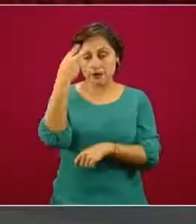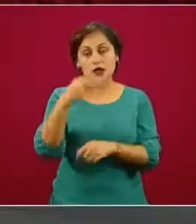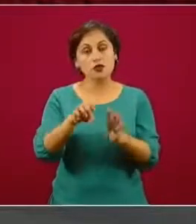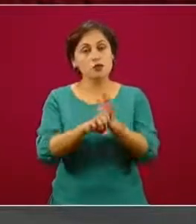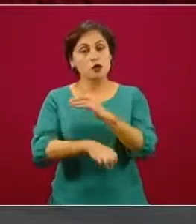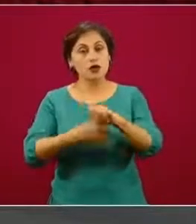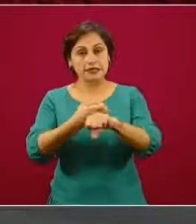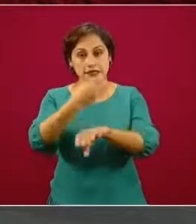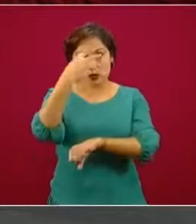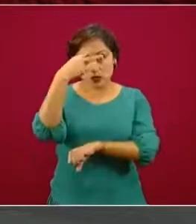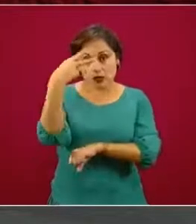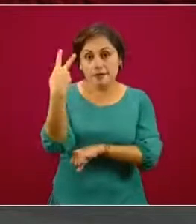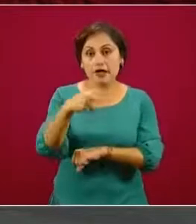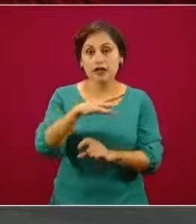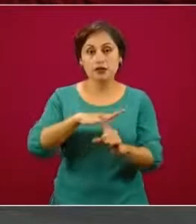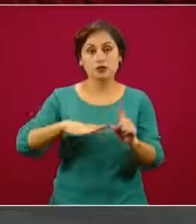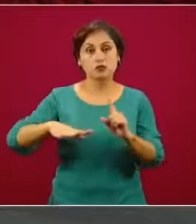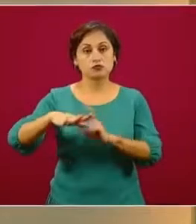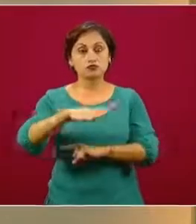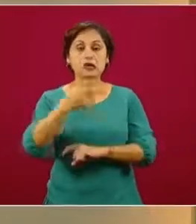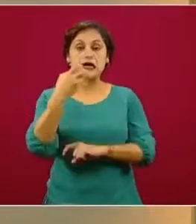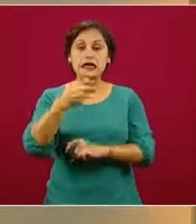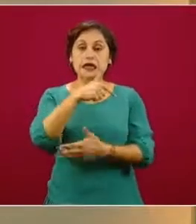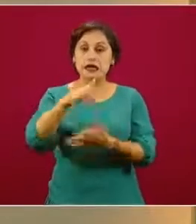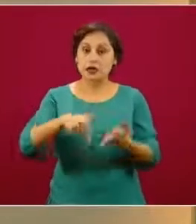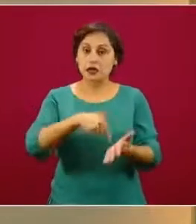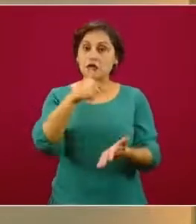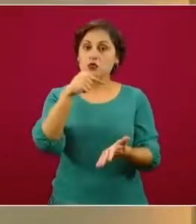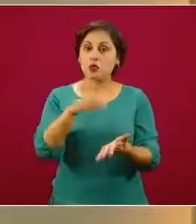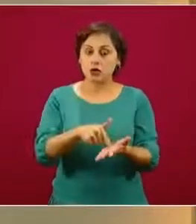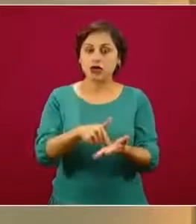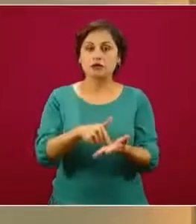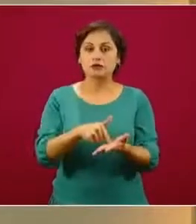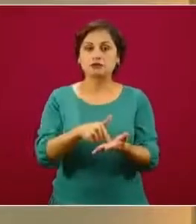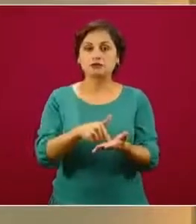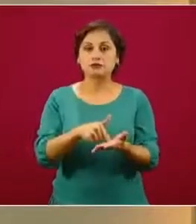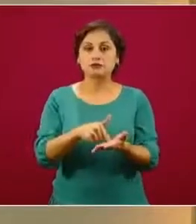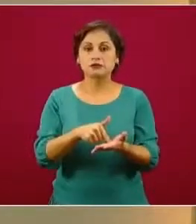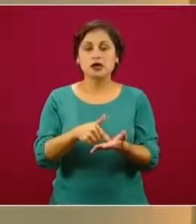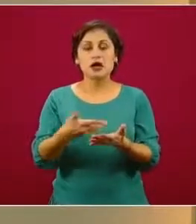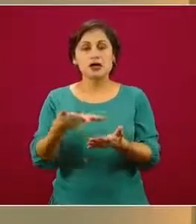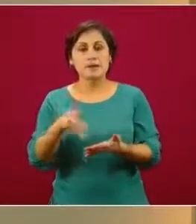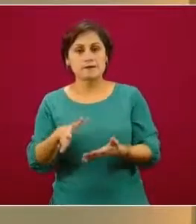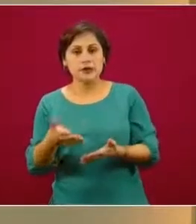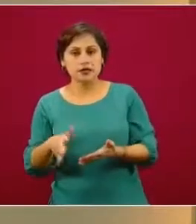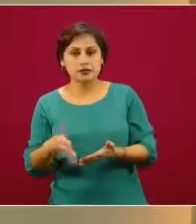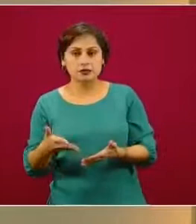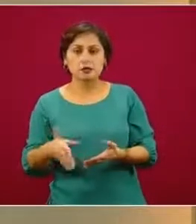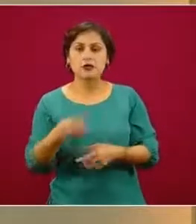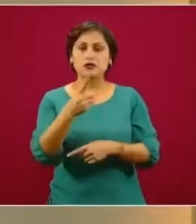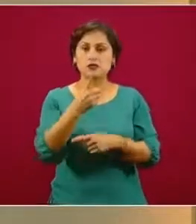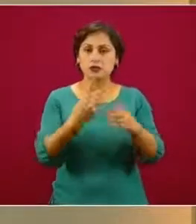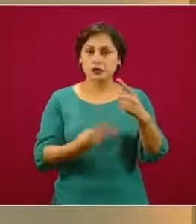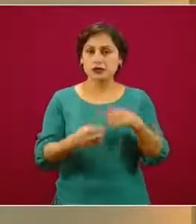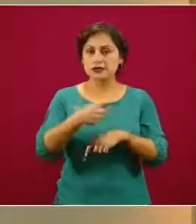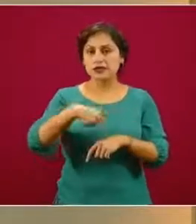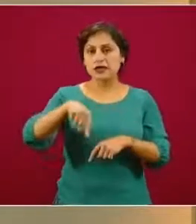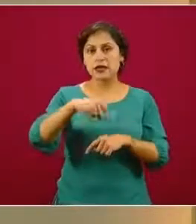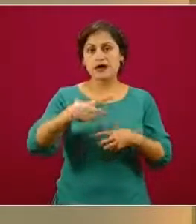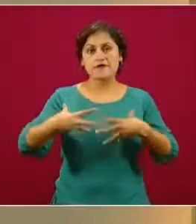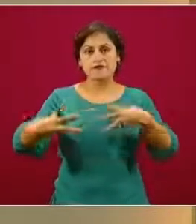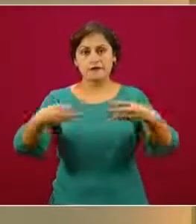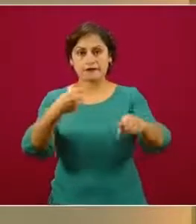Valle de México, son la región que ocupa más de 1/3 parte de la transmisión de esta